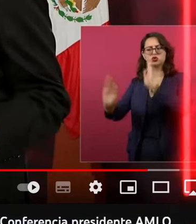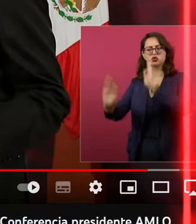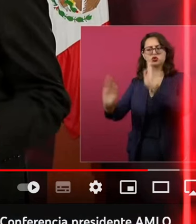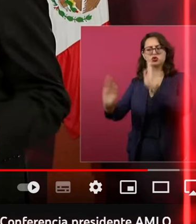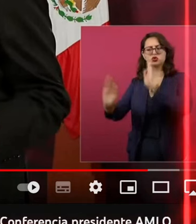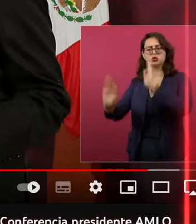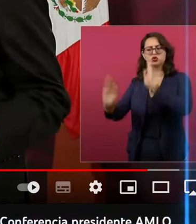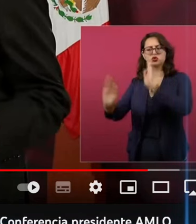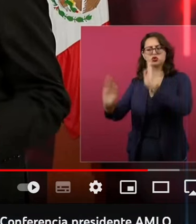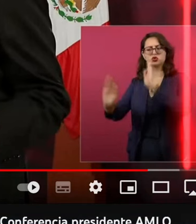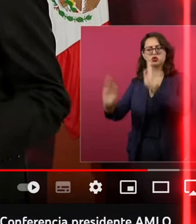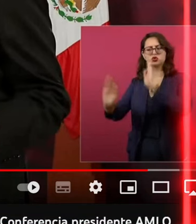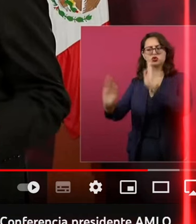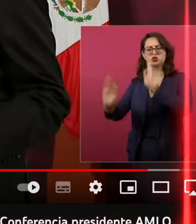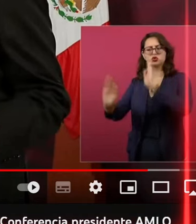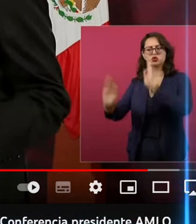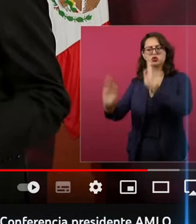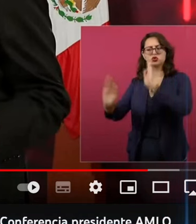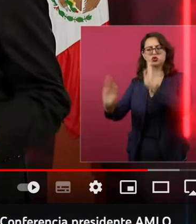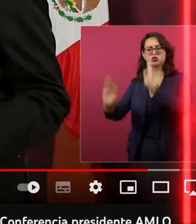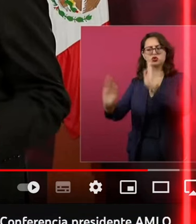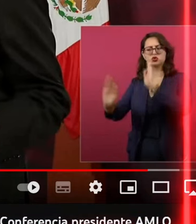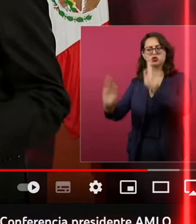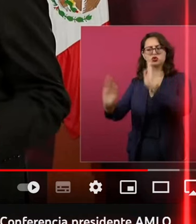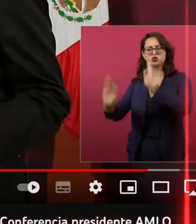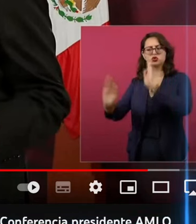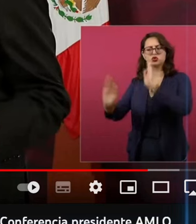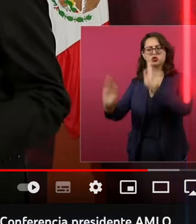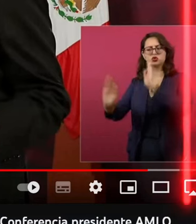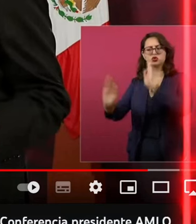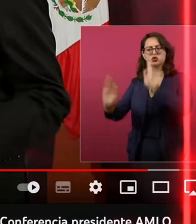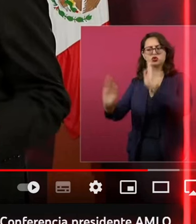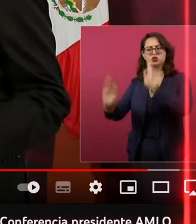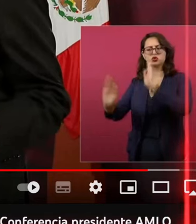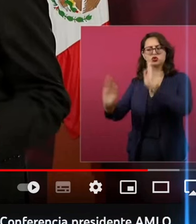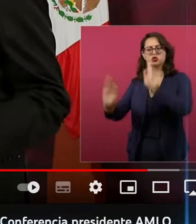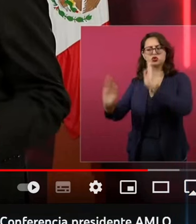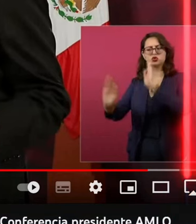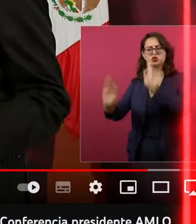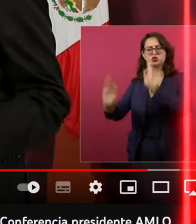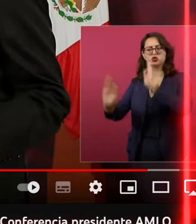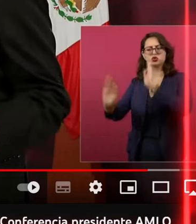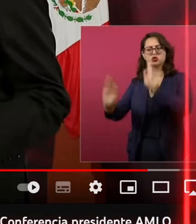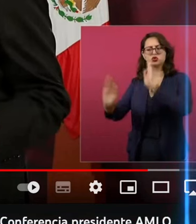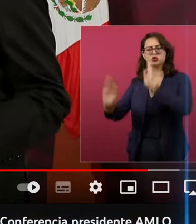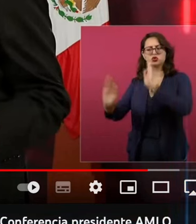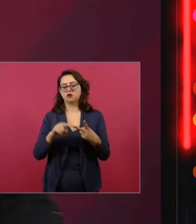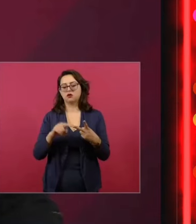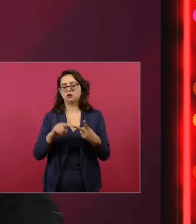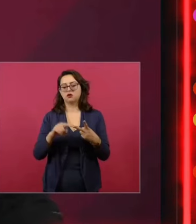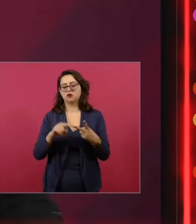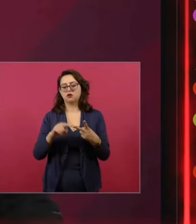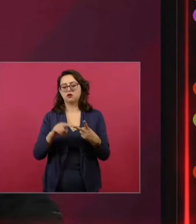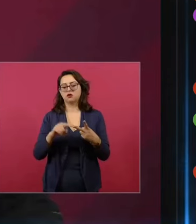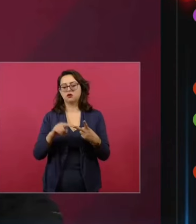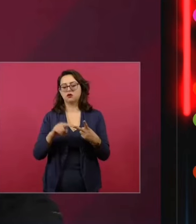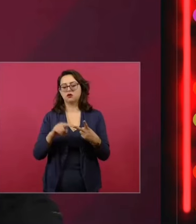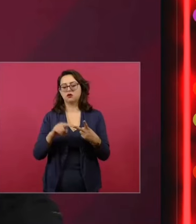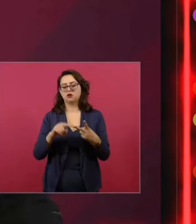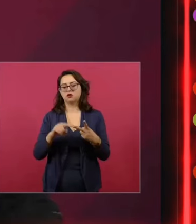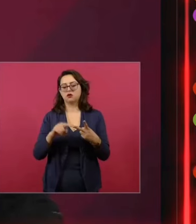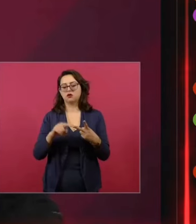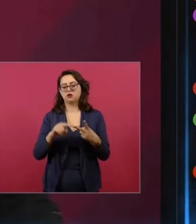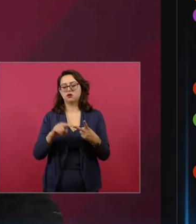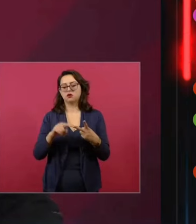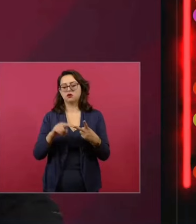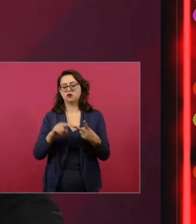pasó desapercibido. El presidente López Obrador, tal como lo ha dicho en días anteriores, su pecho no es bodega, le